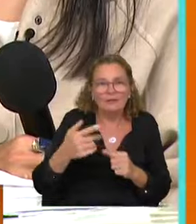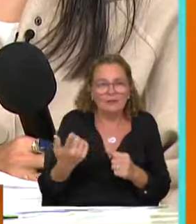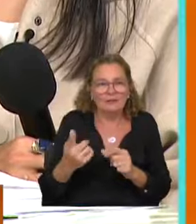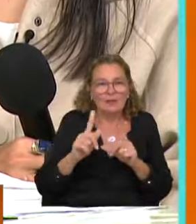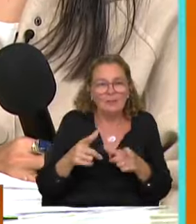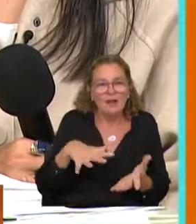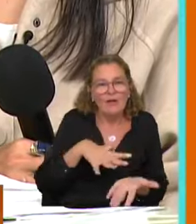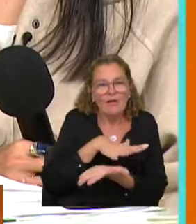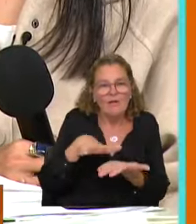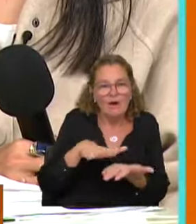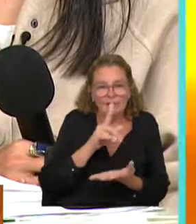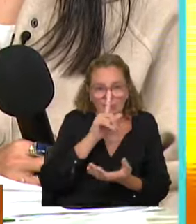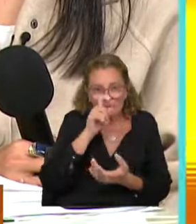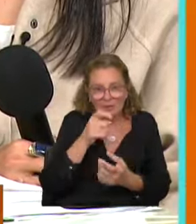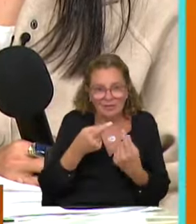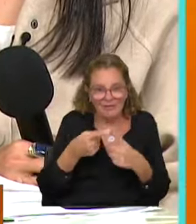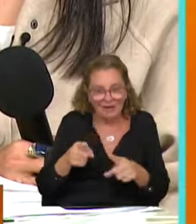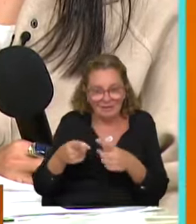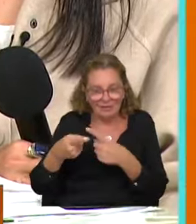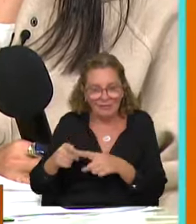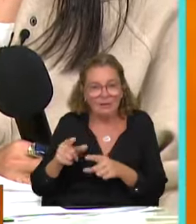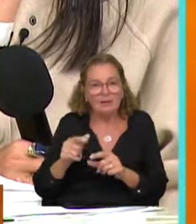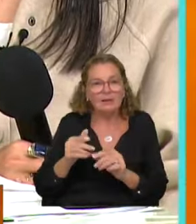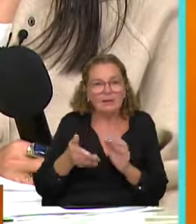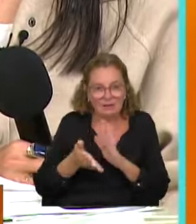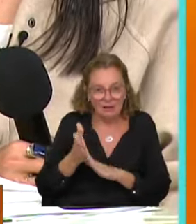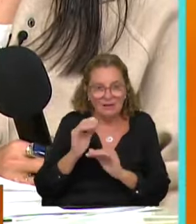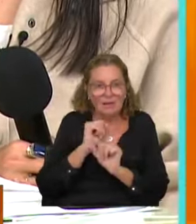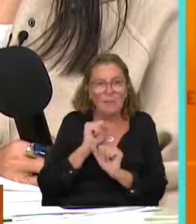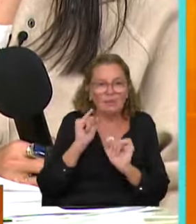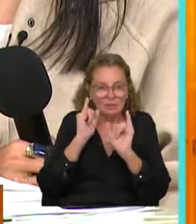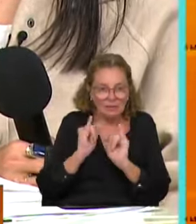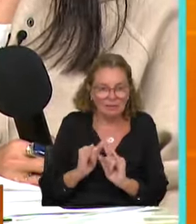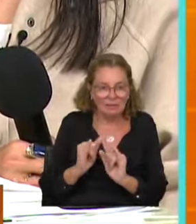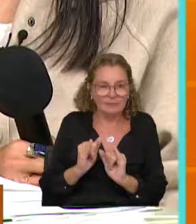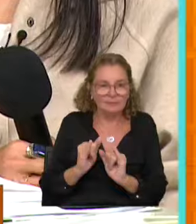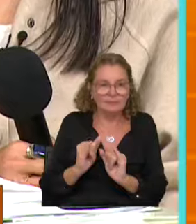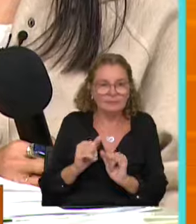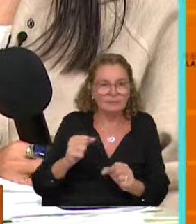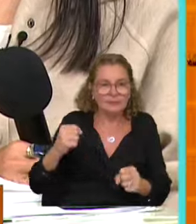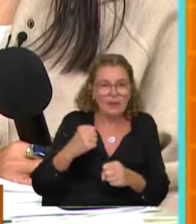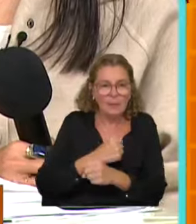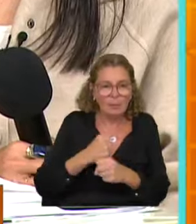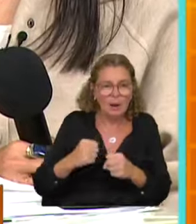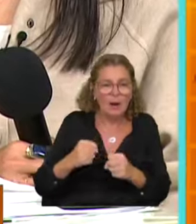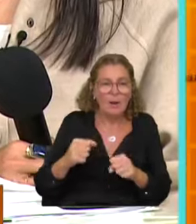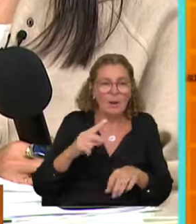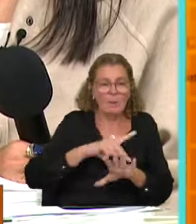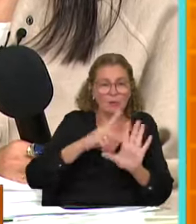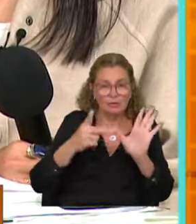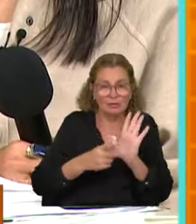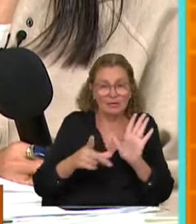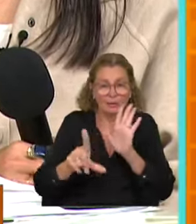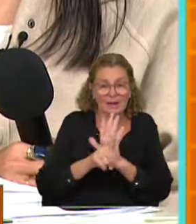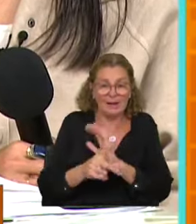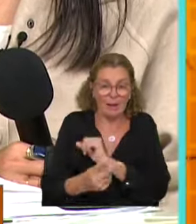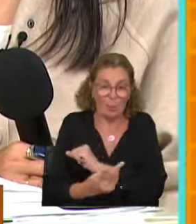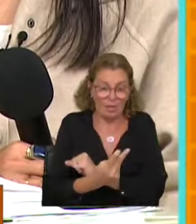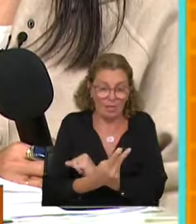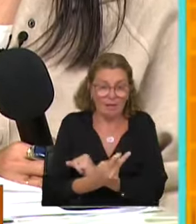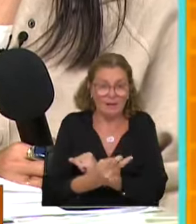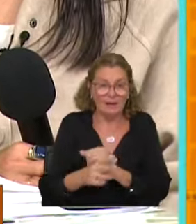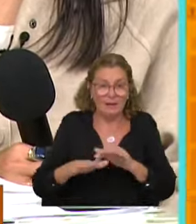en los barrios de Montevideo hay salidas posibles hay salidas posibles hay que aprobar proyectos de ley que están destinados a proteger hay que